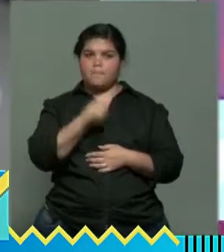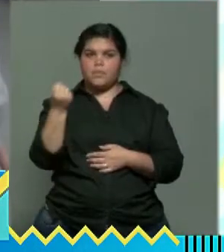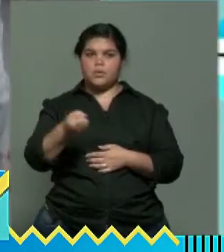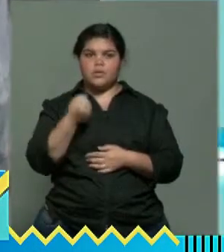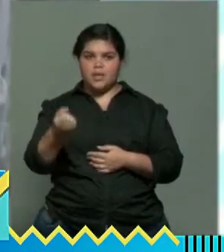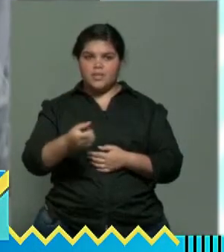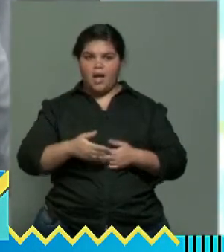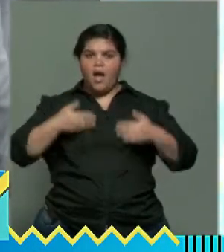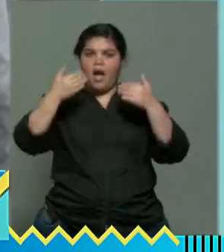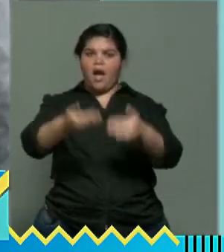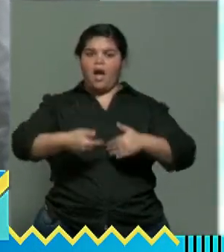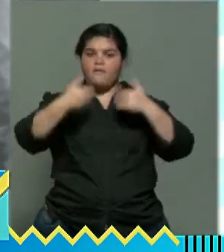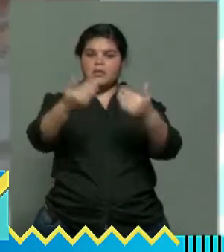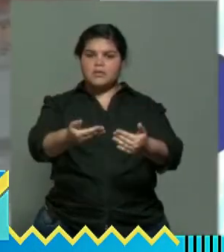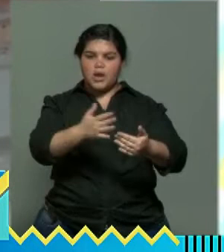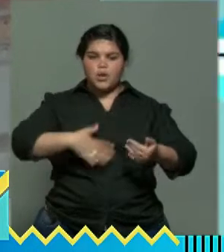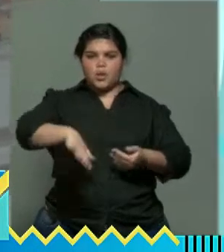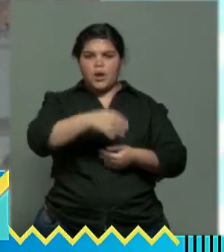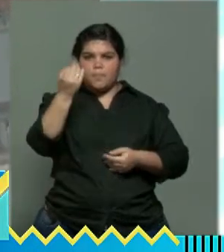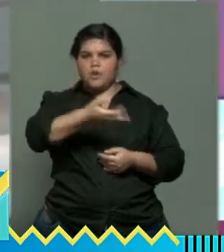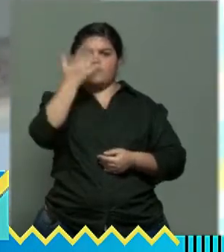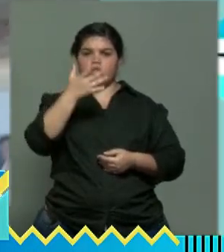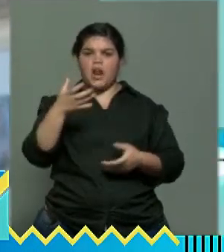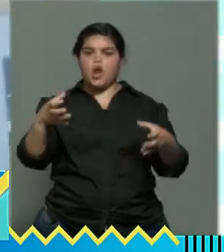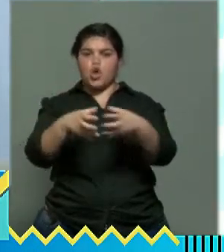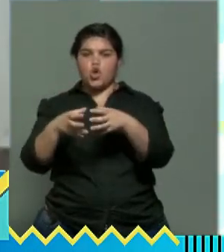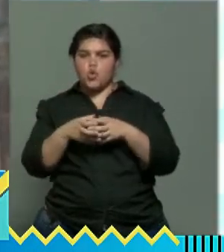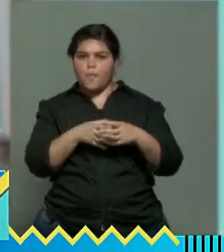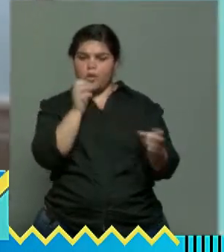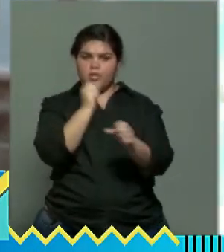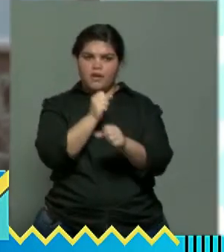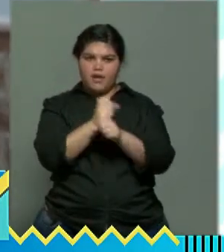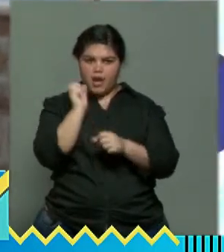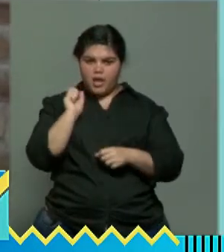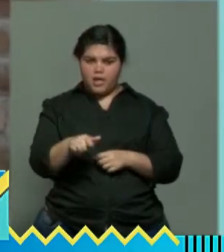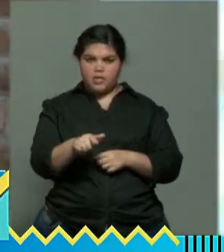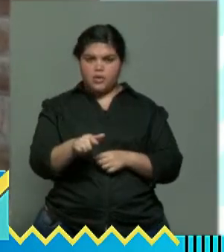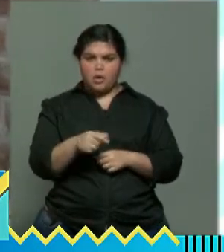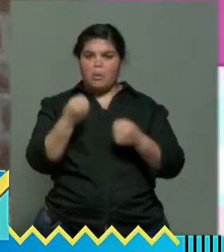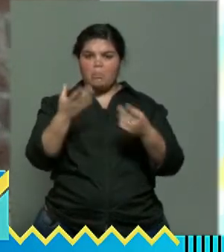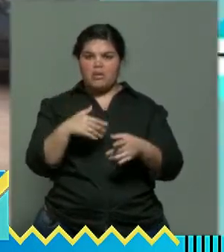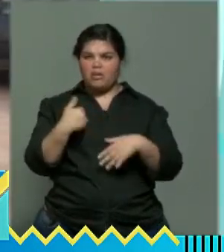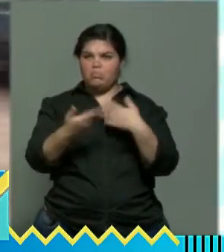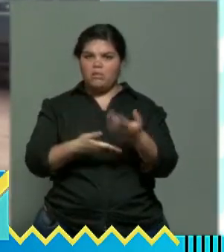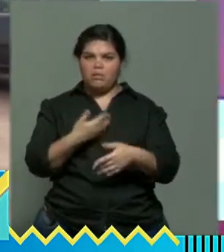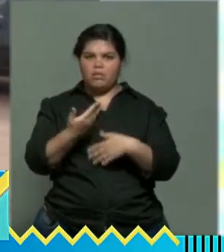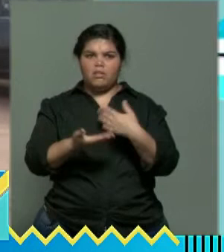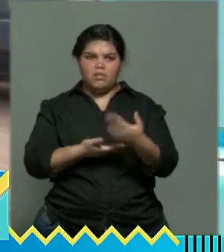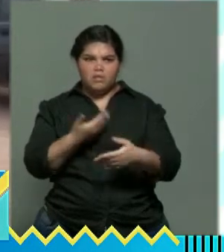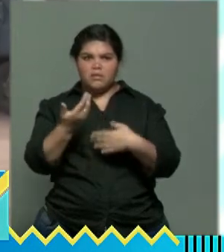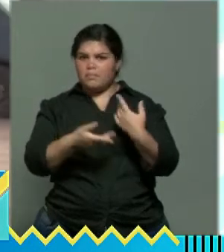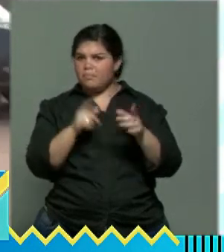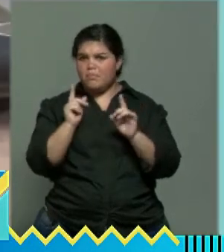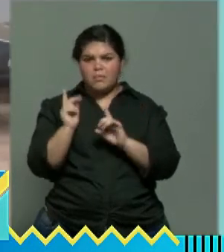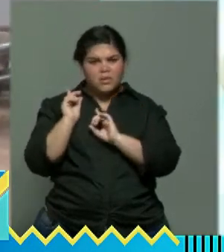de profesionalización, de tener equipos trabajando y dar la pelea en los ámbitos que corresponden. Si no, nos vamos a quedar quejándonos y esto va a seguir. Lo que